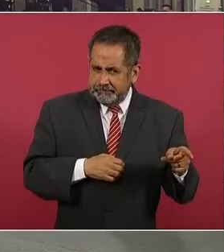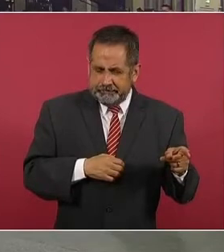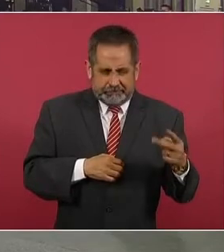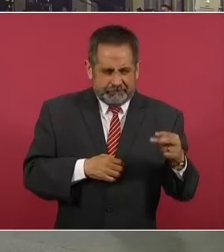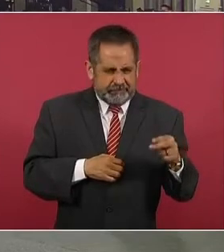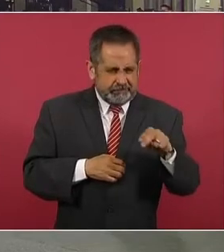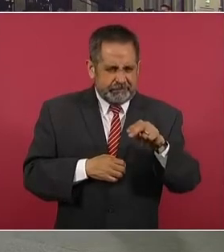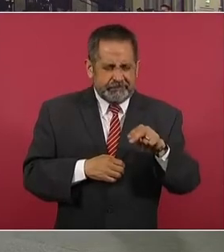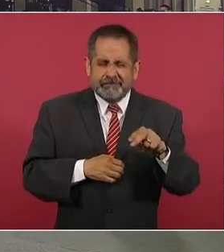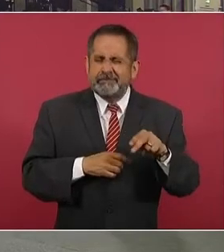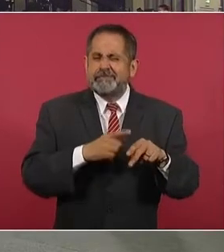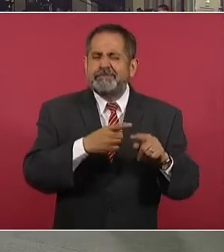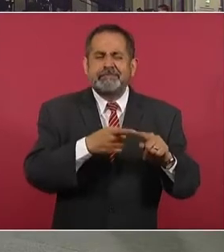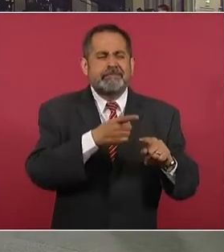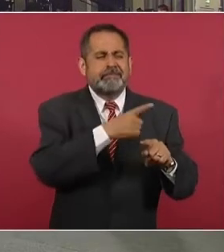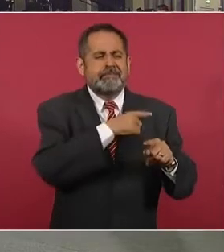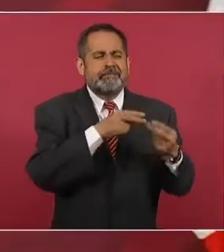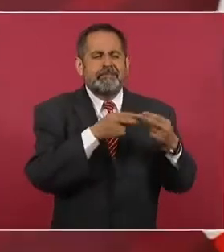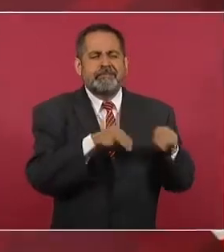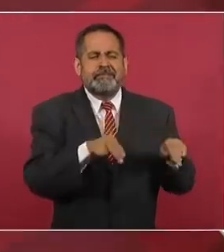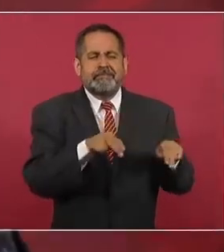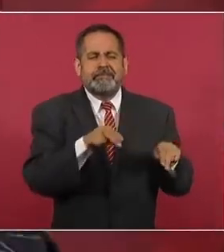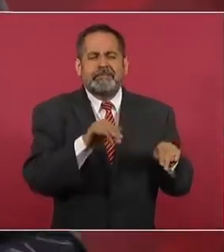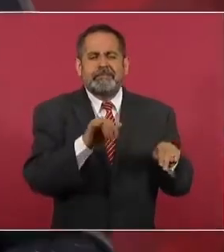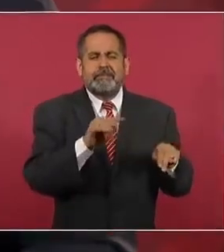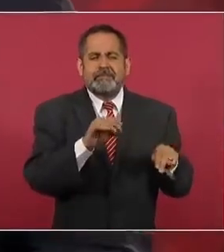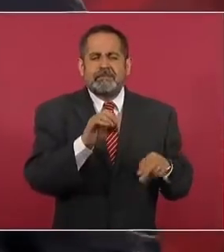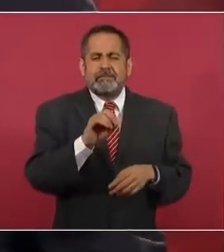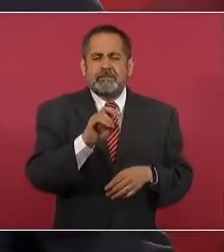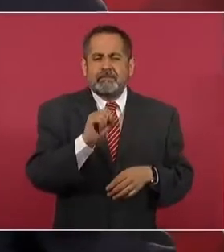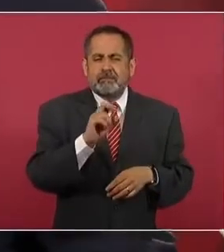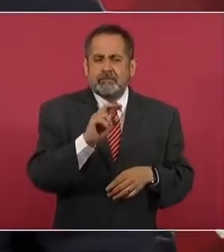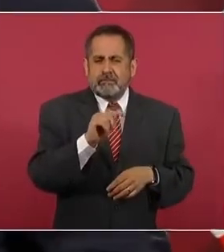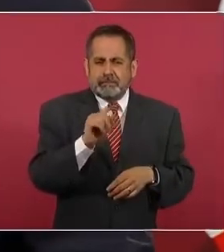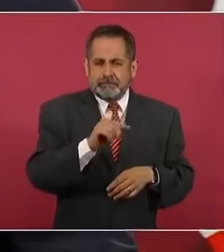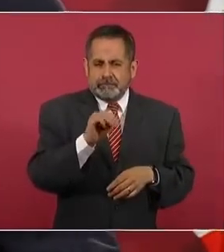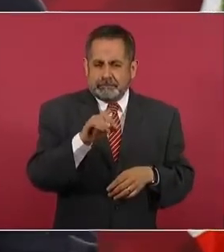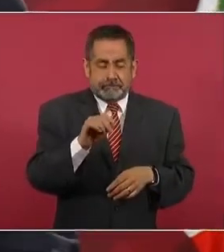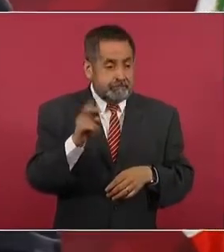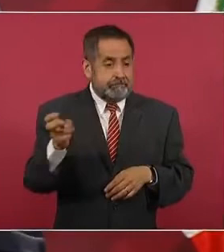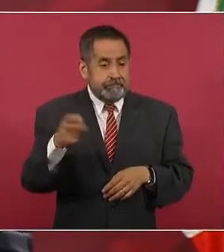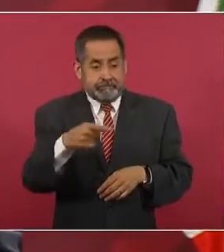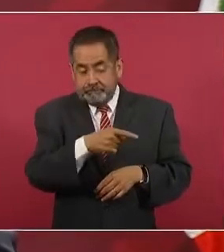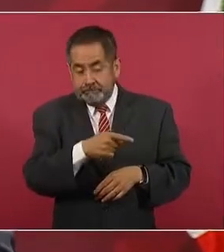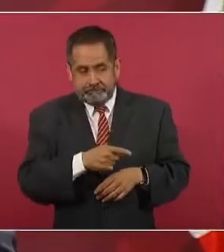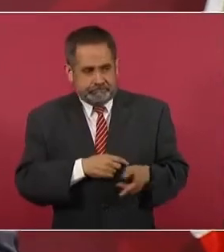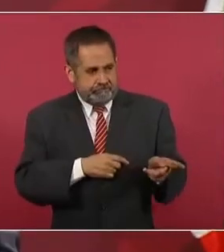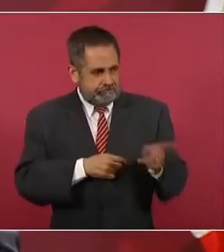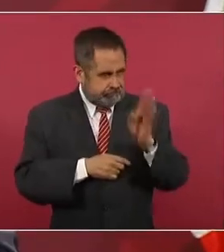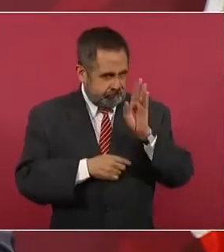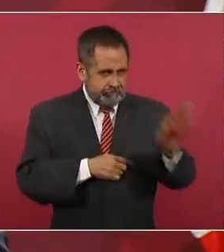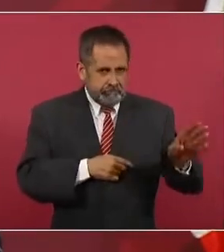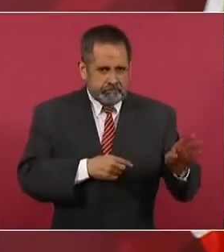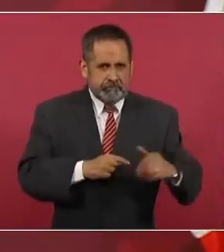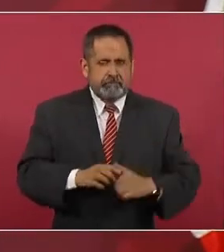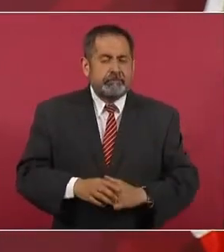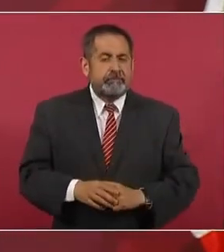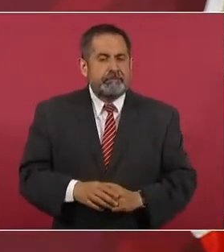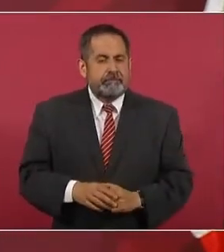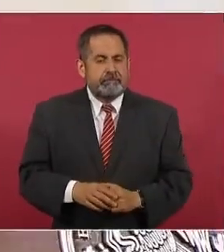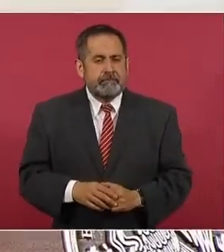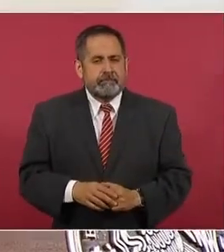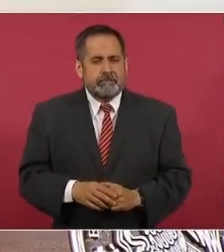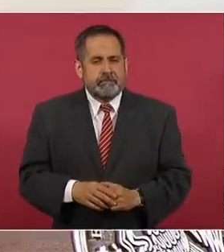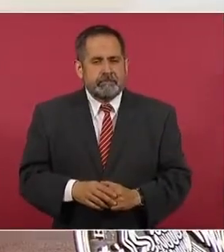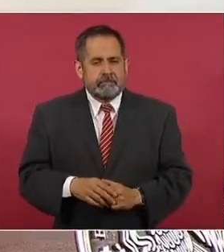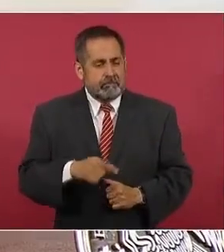el nieto de don Antonio Ortiz Mena, ¿sí? Y dijo: